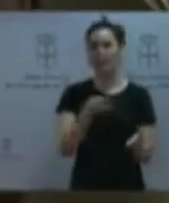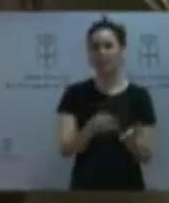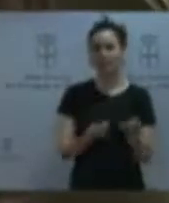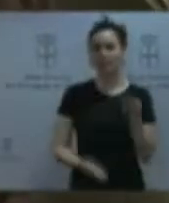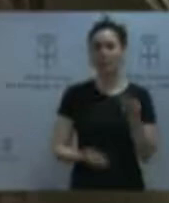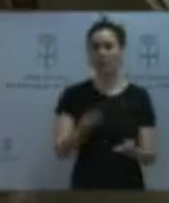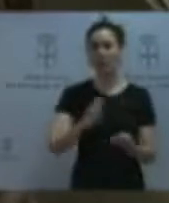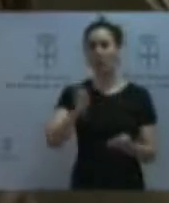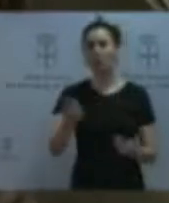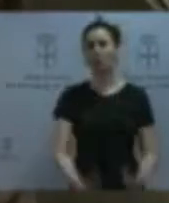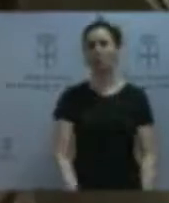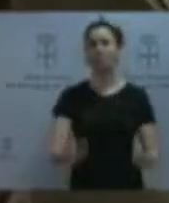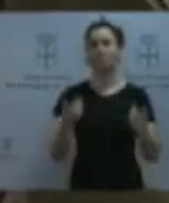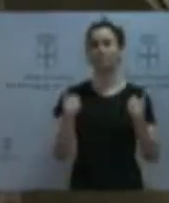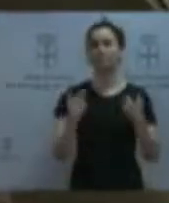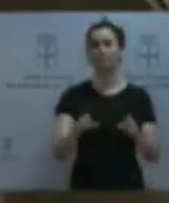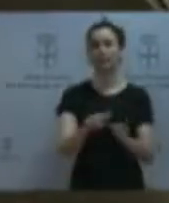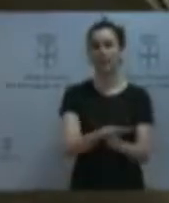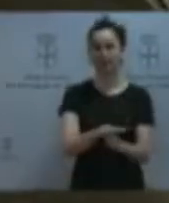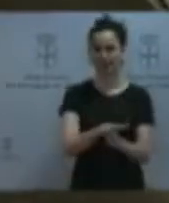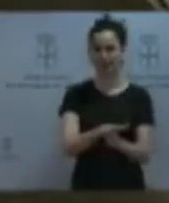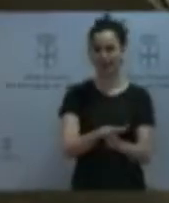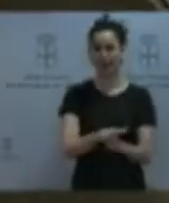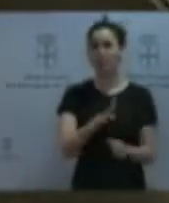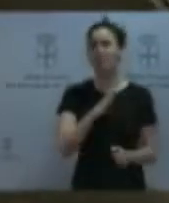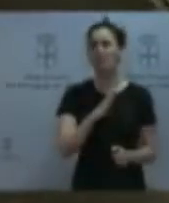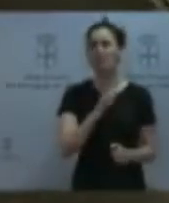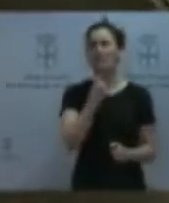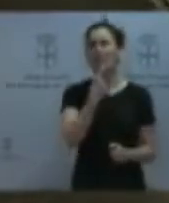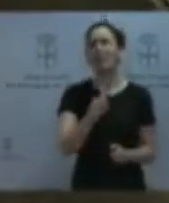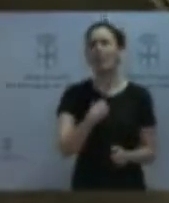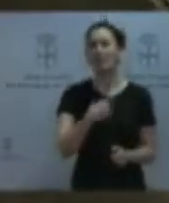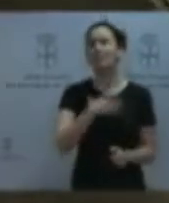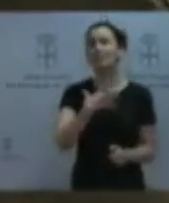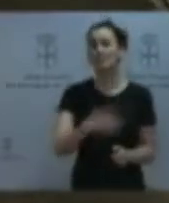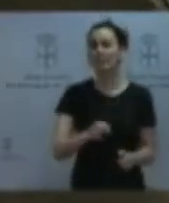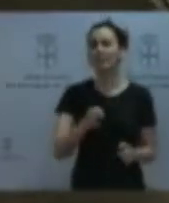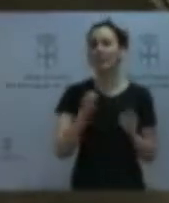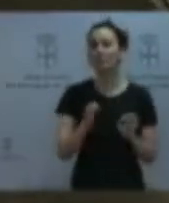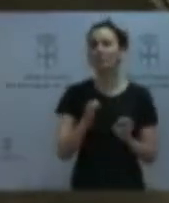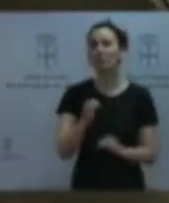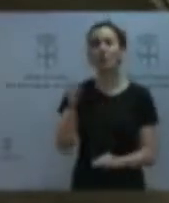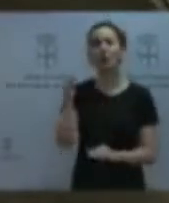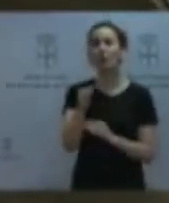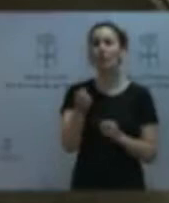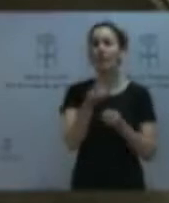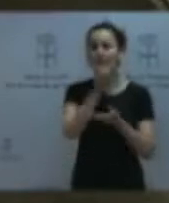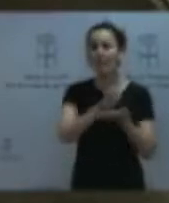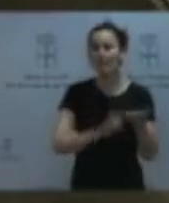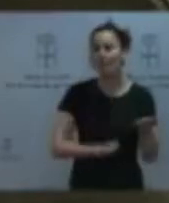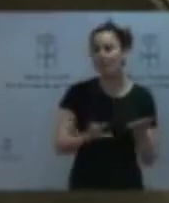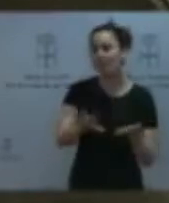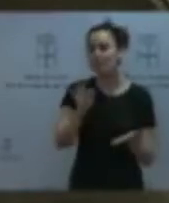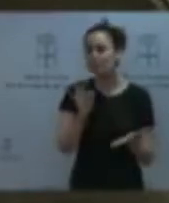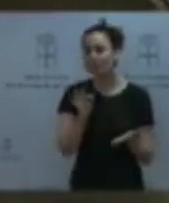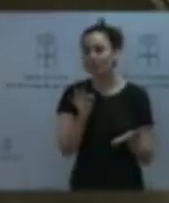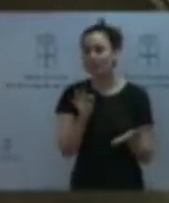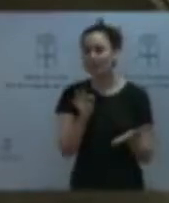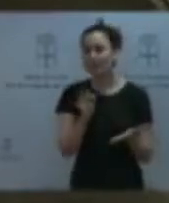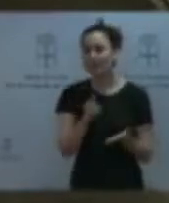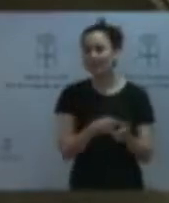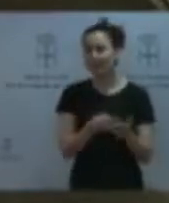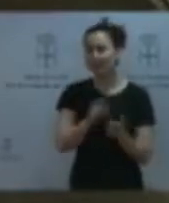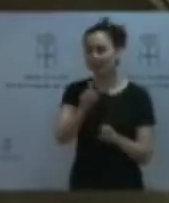puede decir usted quién ordena que se elaboren informes alternativos a los de los técnicos? ¿Lo hace la Dirección General del IDEPA o